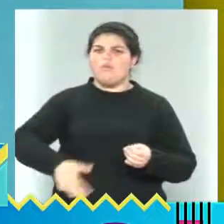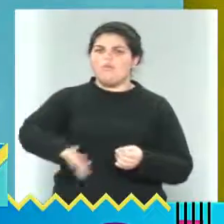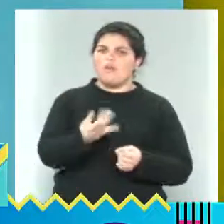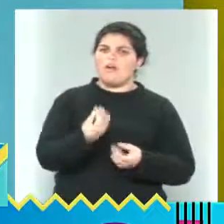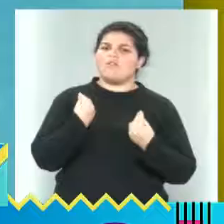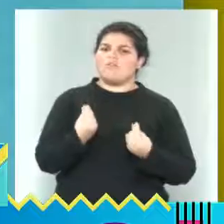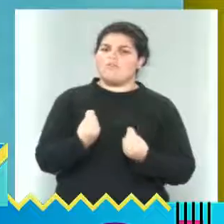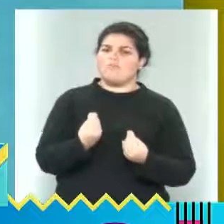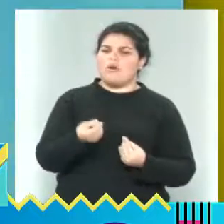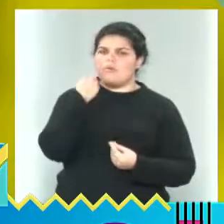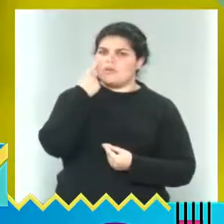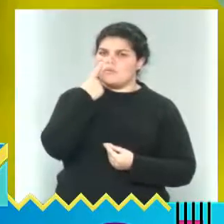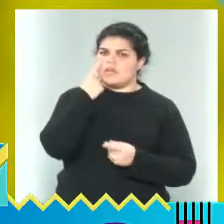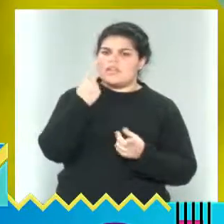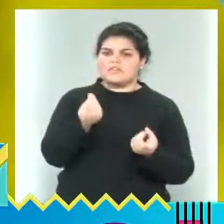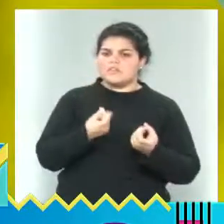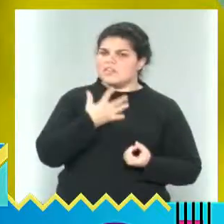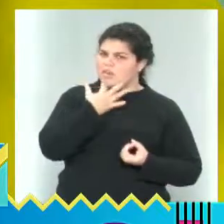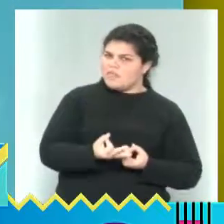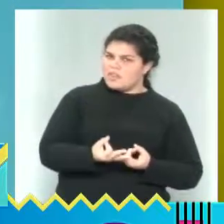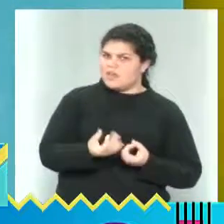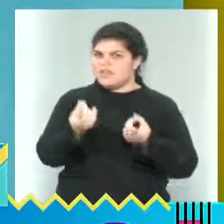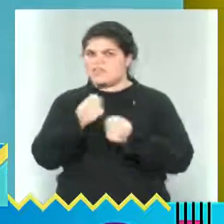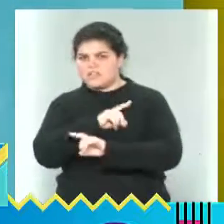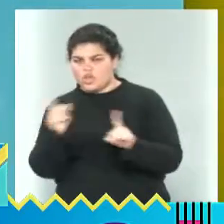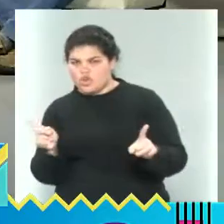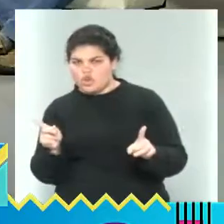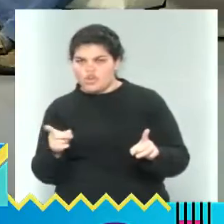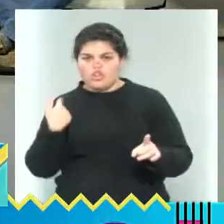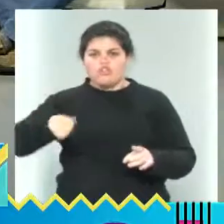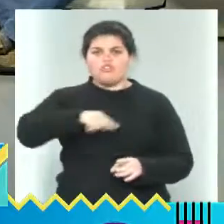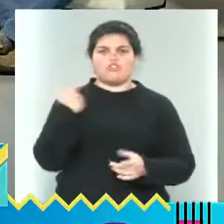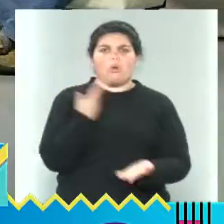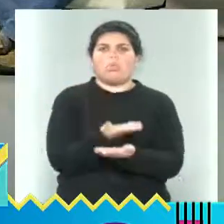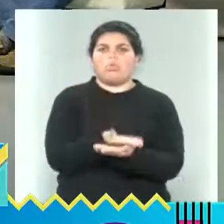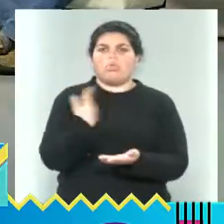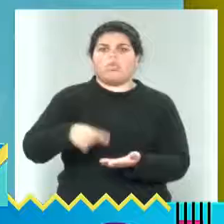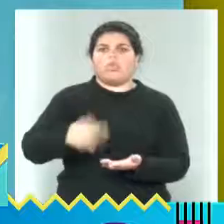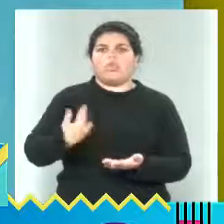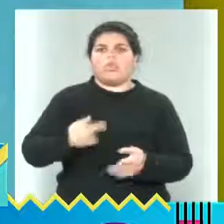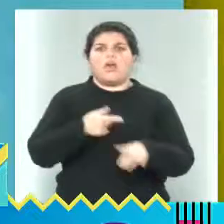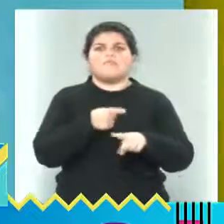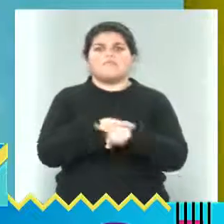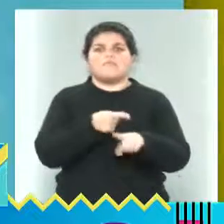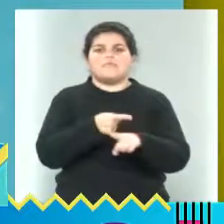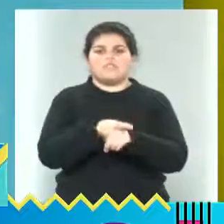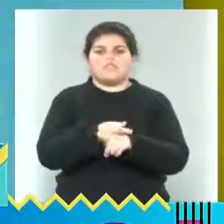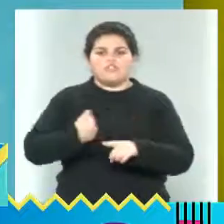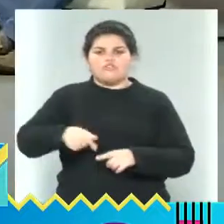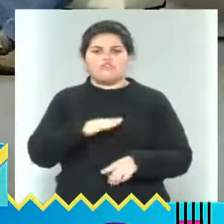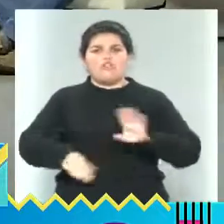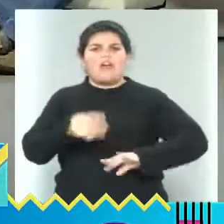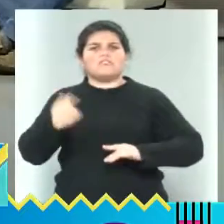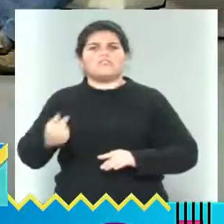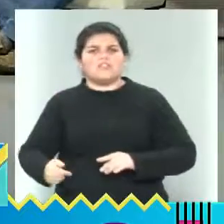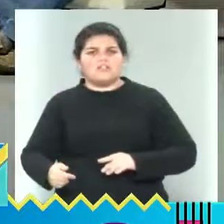qué necesitamos realmente, qué no necesitamos, qué exigimos para también... O sea, ¿y qué hacemos para después poder exigir, ¿no? Digo, existe a